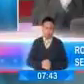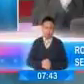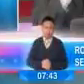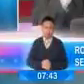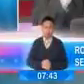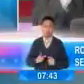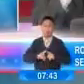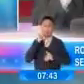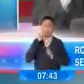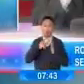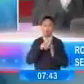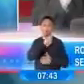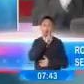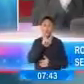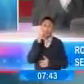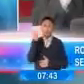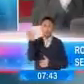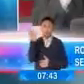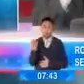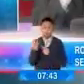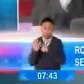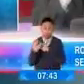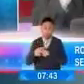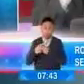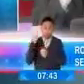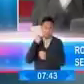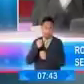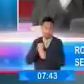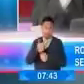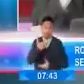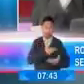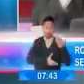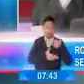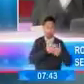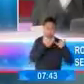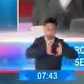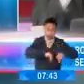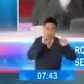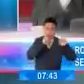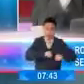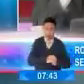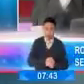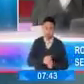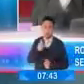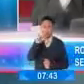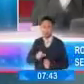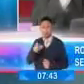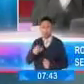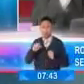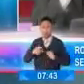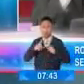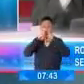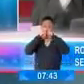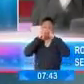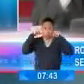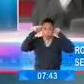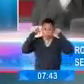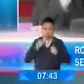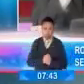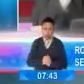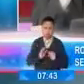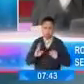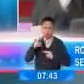los restaurantes con un aforo reducido están funcionando, los comercios están funcionando, la mayoría de personas se pone su mascarilla, así que yo